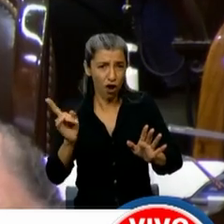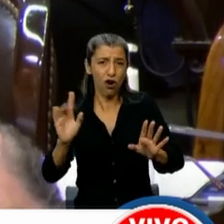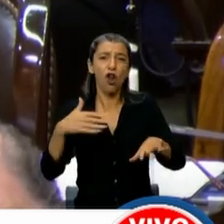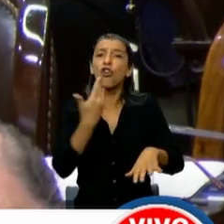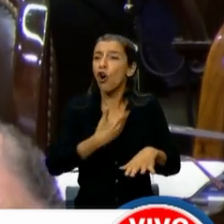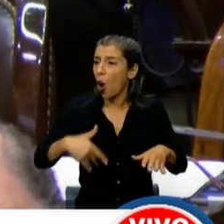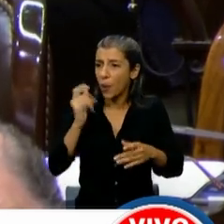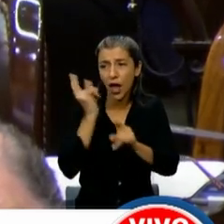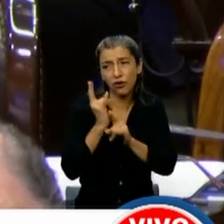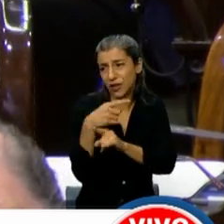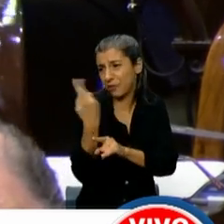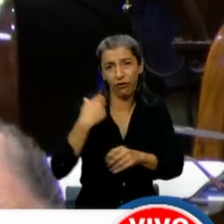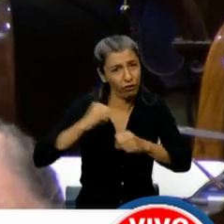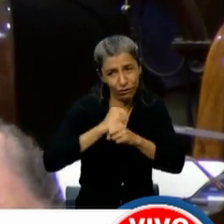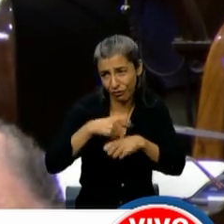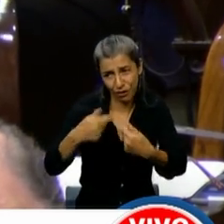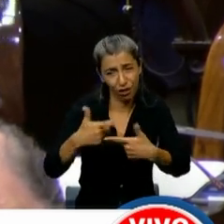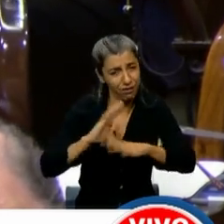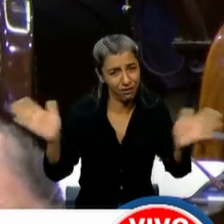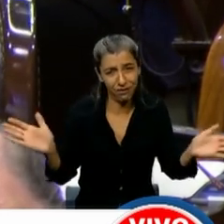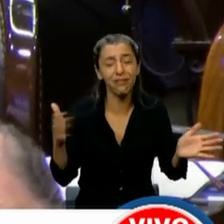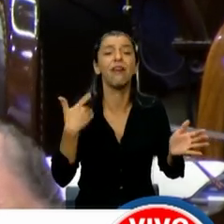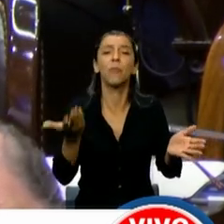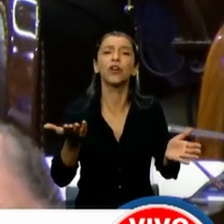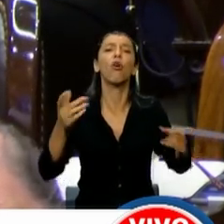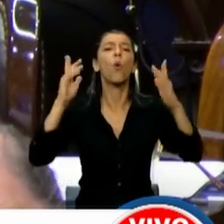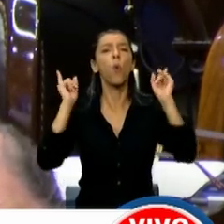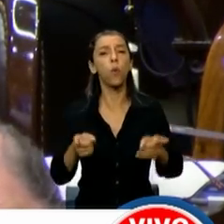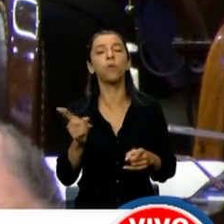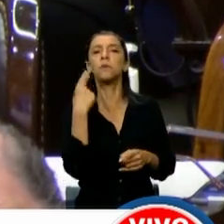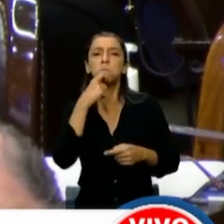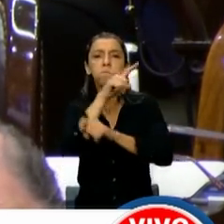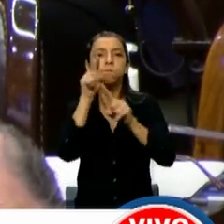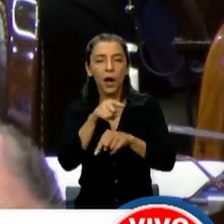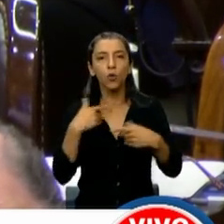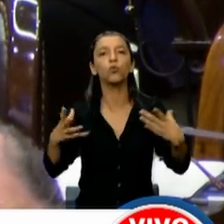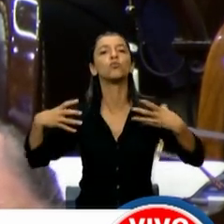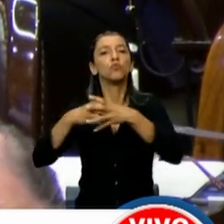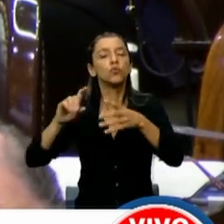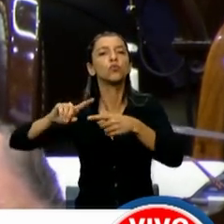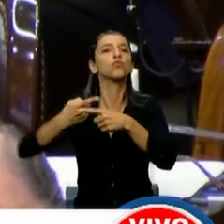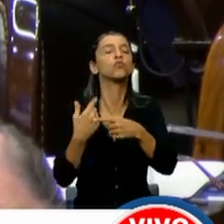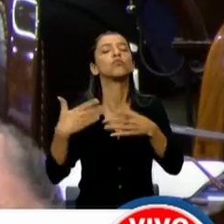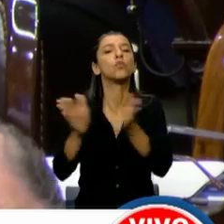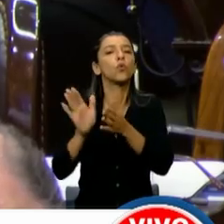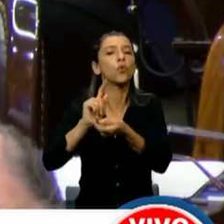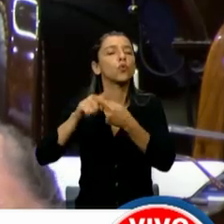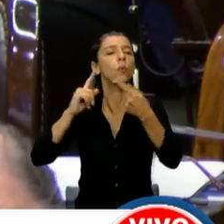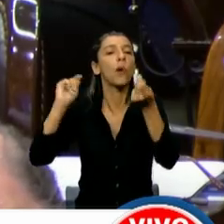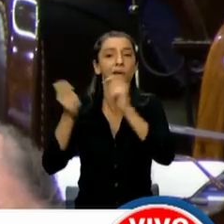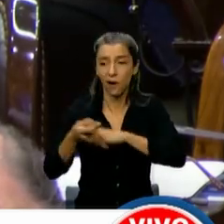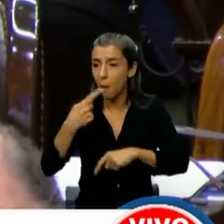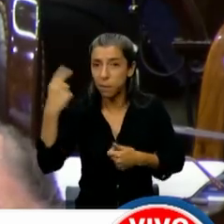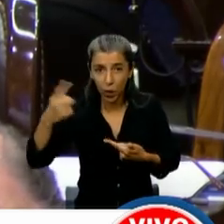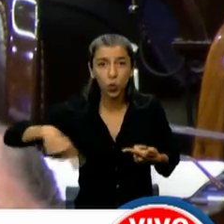puesto en ningún momento de todas maneras yo le pregunto a ver los 10 bloque de juntos por el cambio todos piensan lo mismo